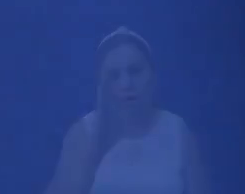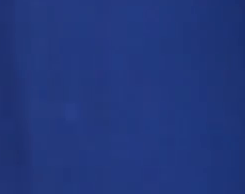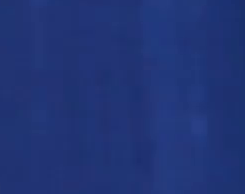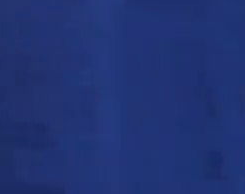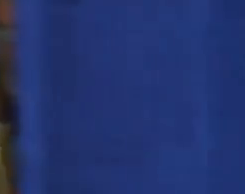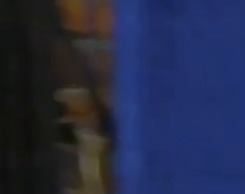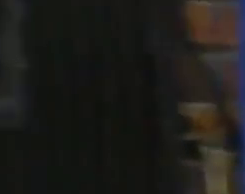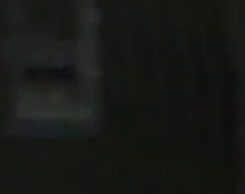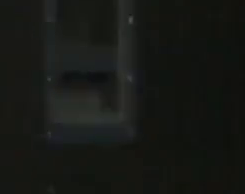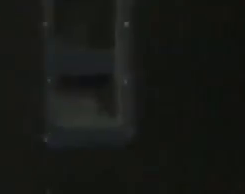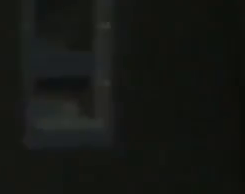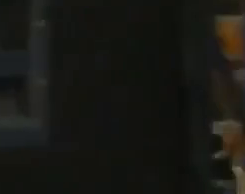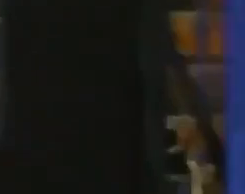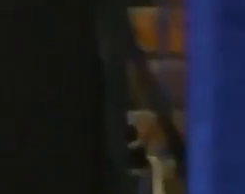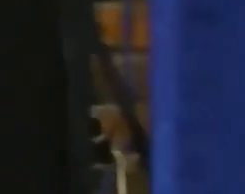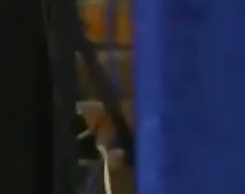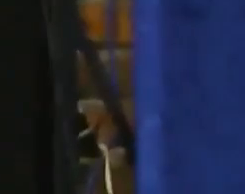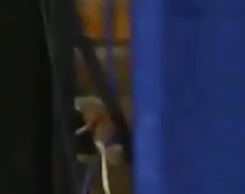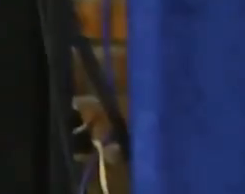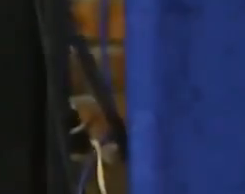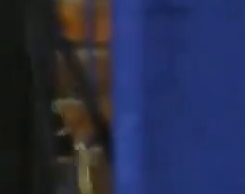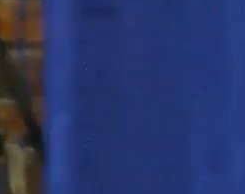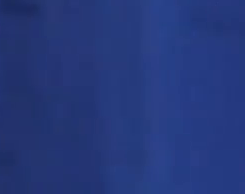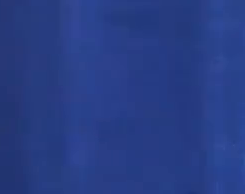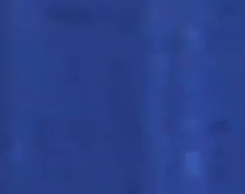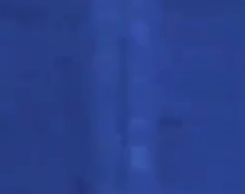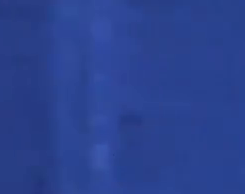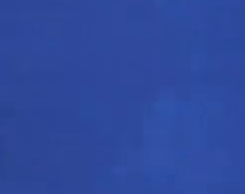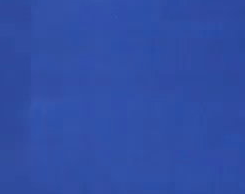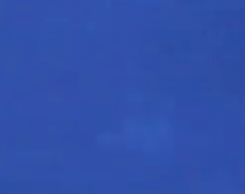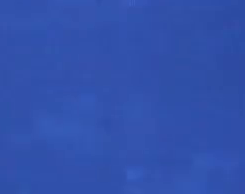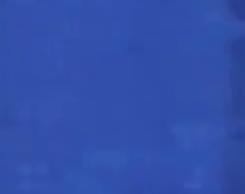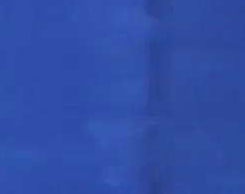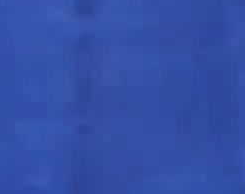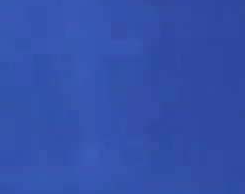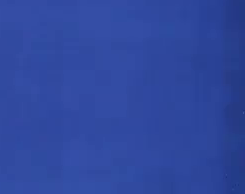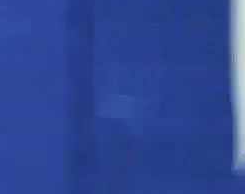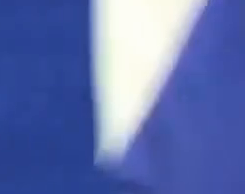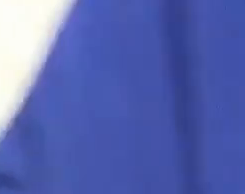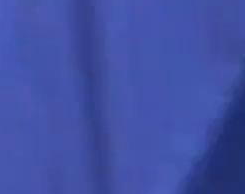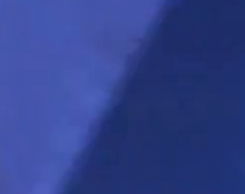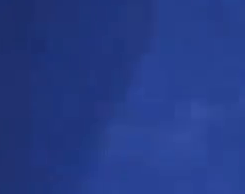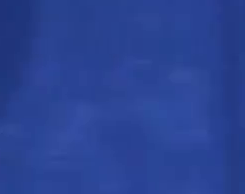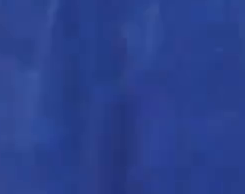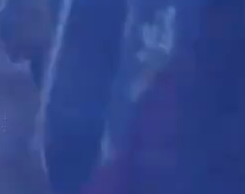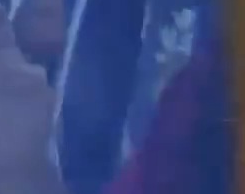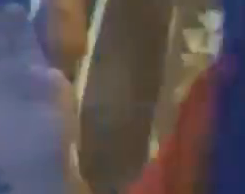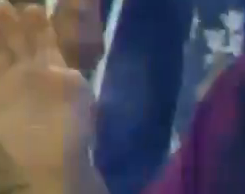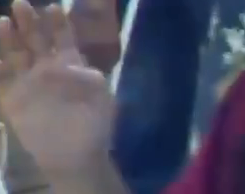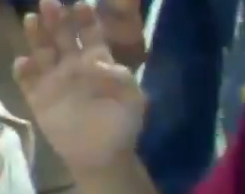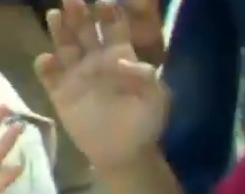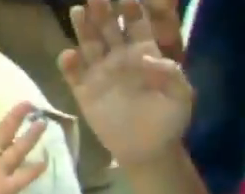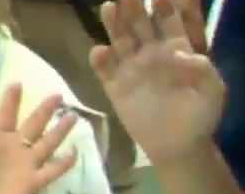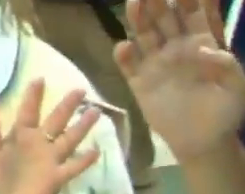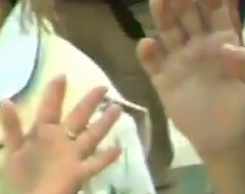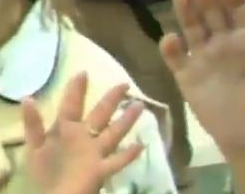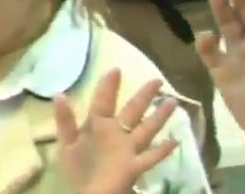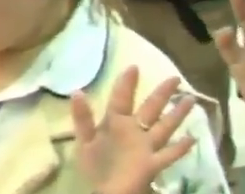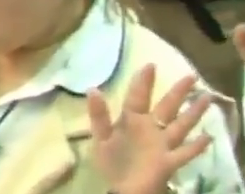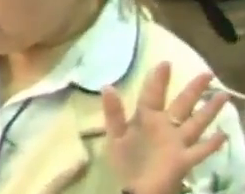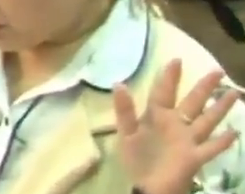lo establecemos aún en esas casas que nos están viendo del otro lado, Padre, aún en el